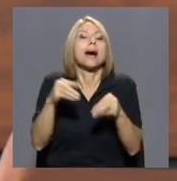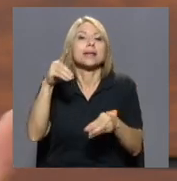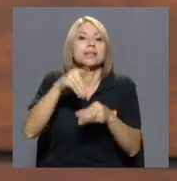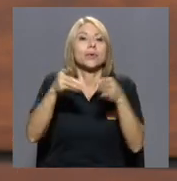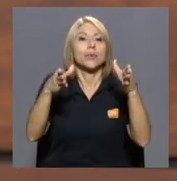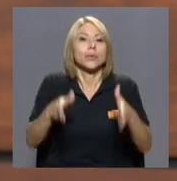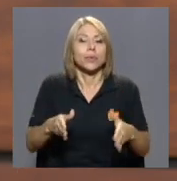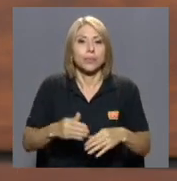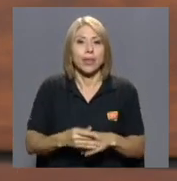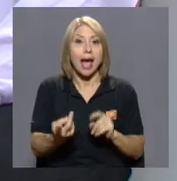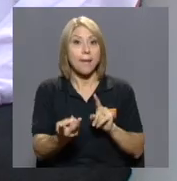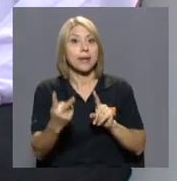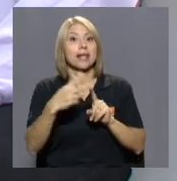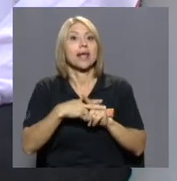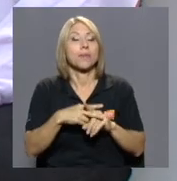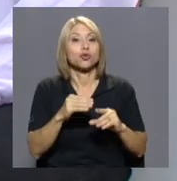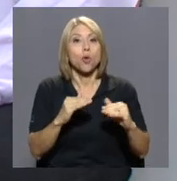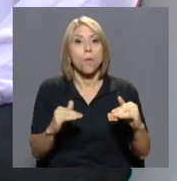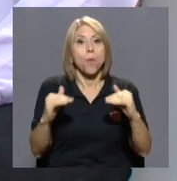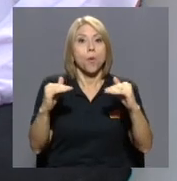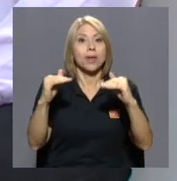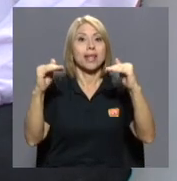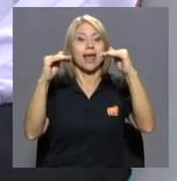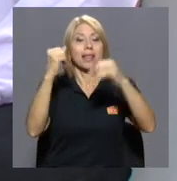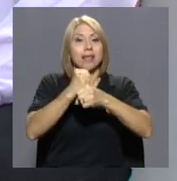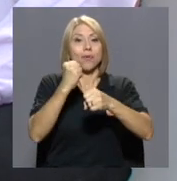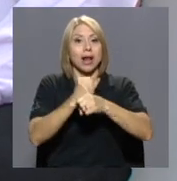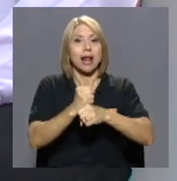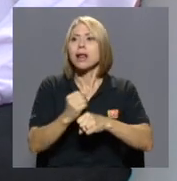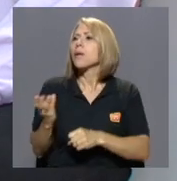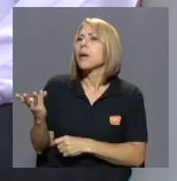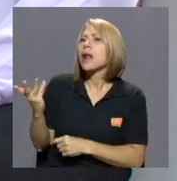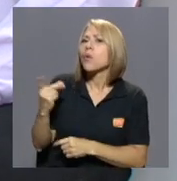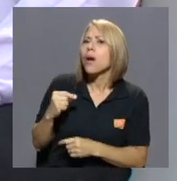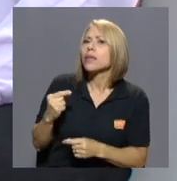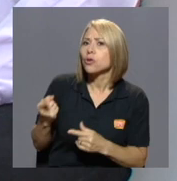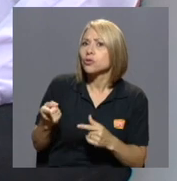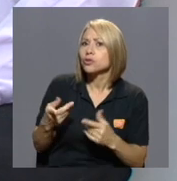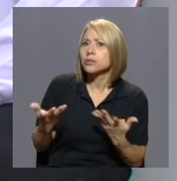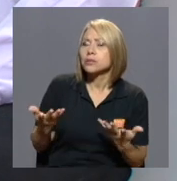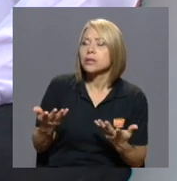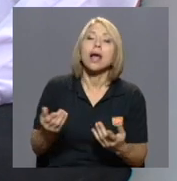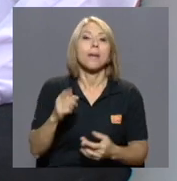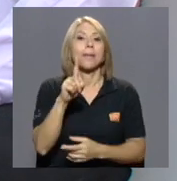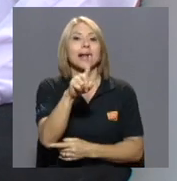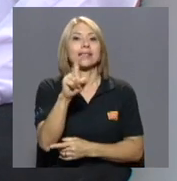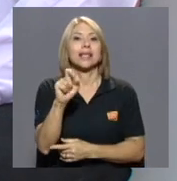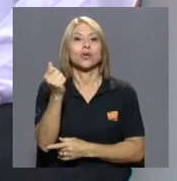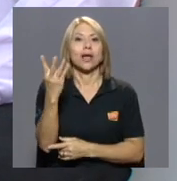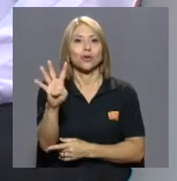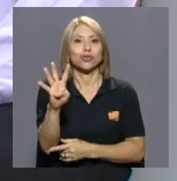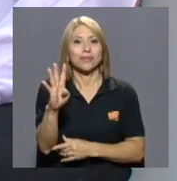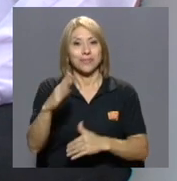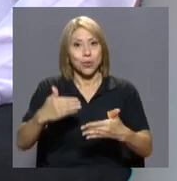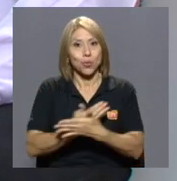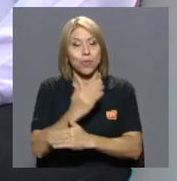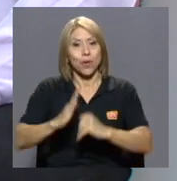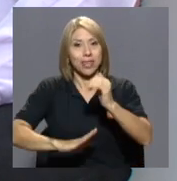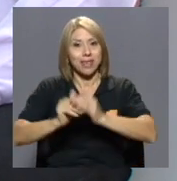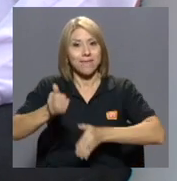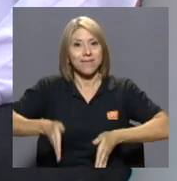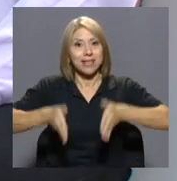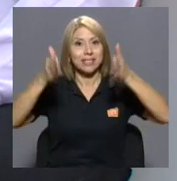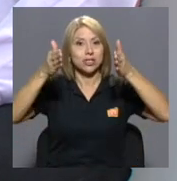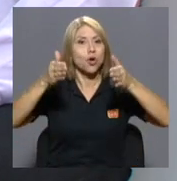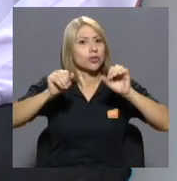Apliquemos movilidad laboral. ¿Y para ese número? Está previsto para 114. Uh-huh. Sí, el nuevo edificio permite hasta